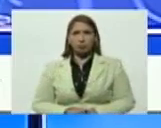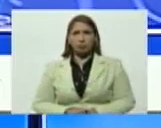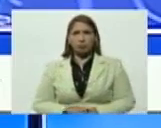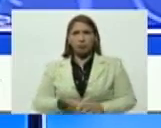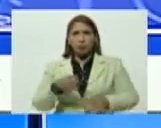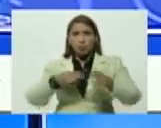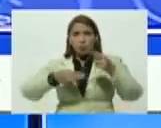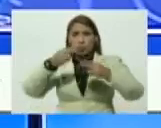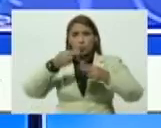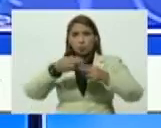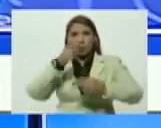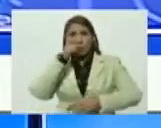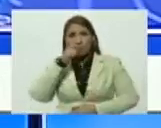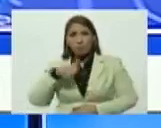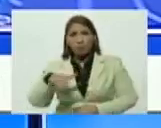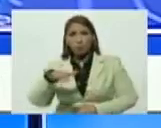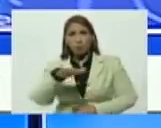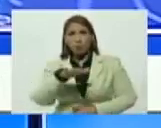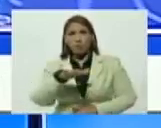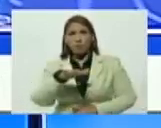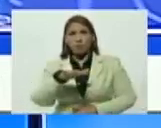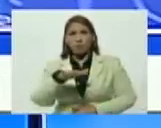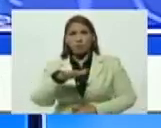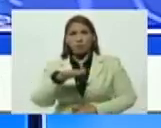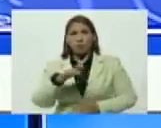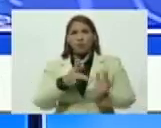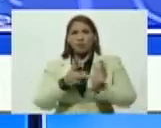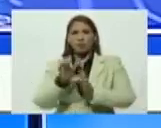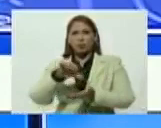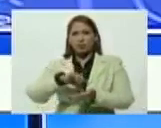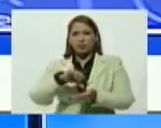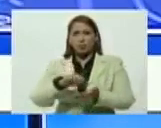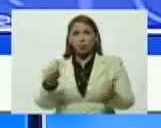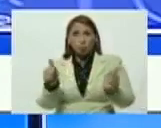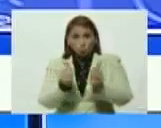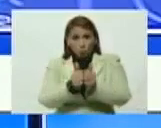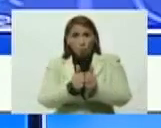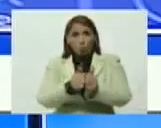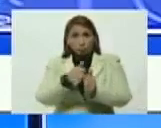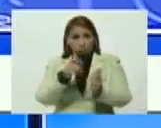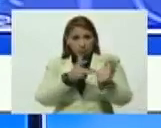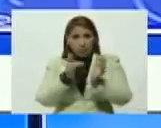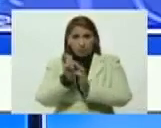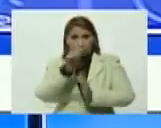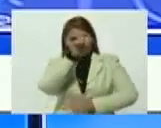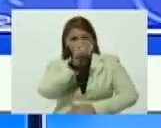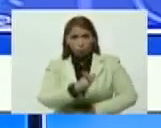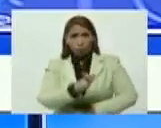Construyamos un pueblo cristocéntrico, con Cristo en el centro.